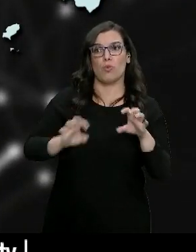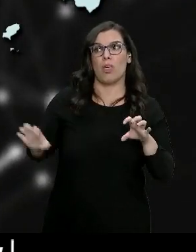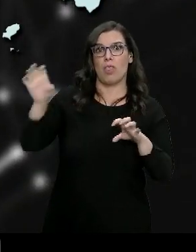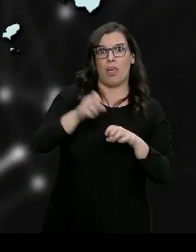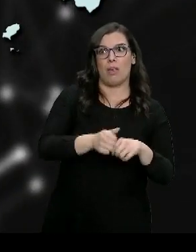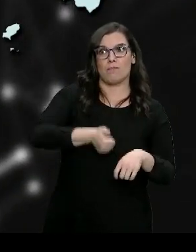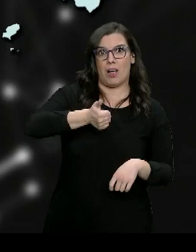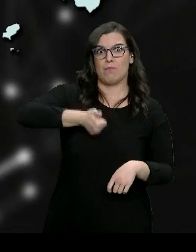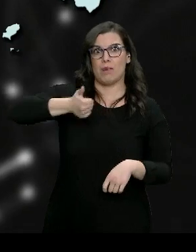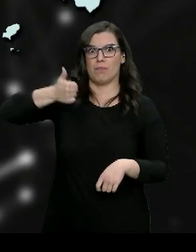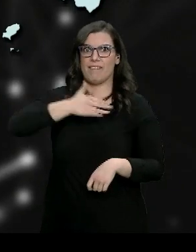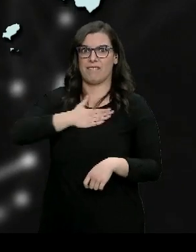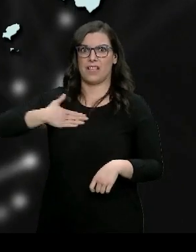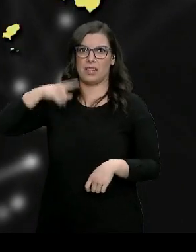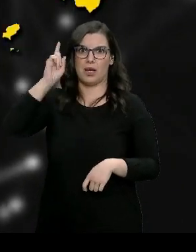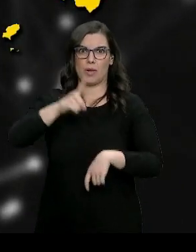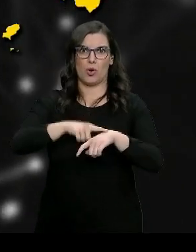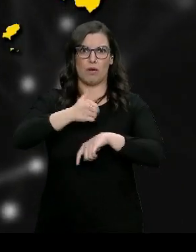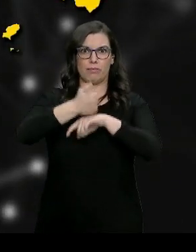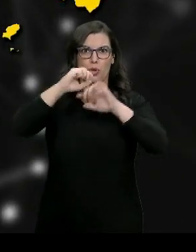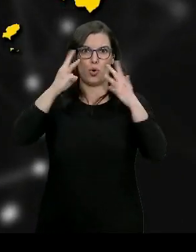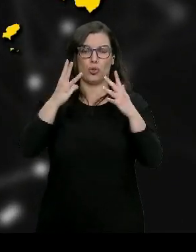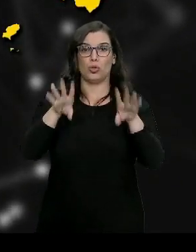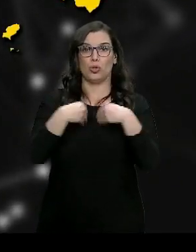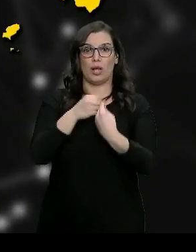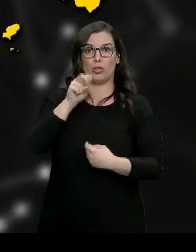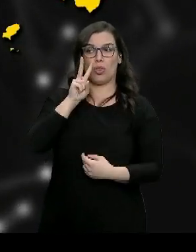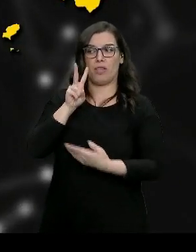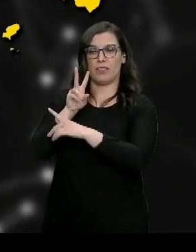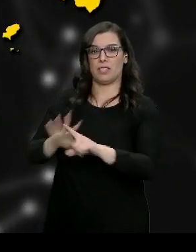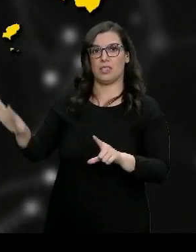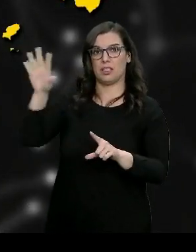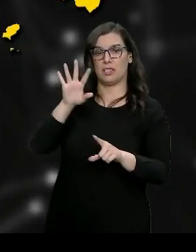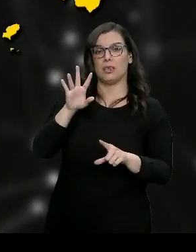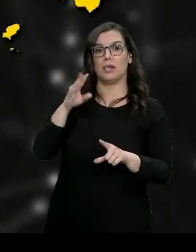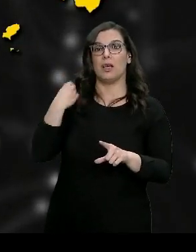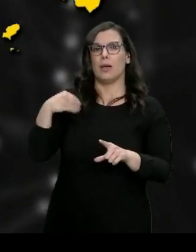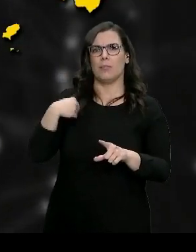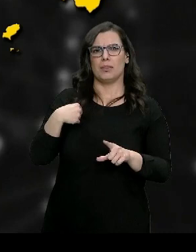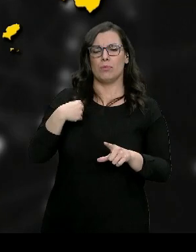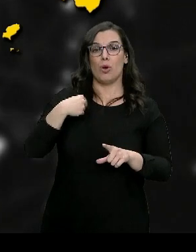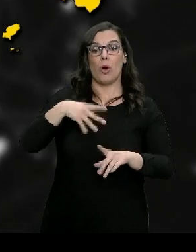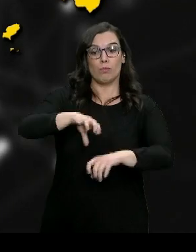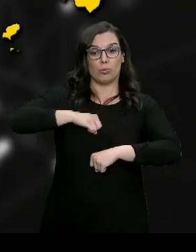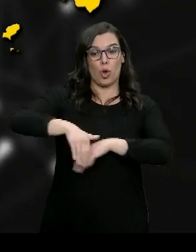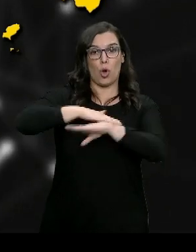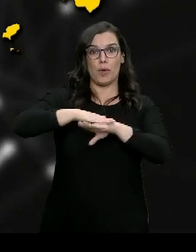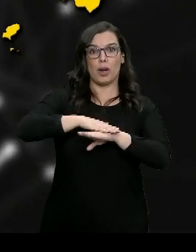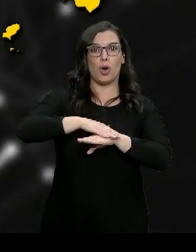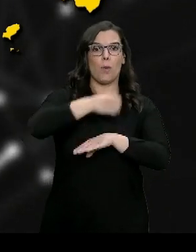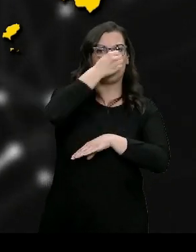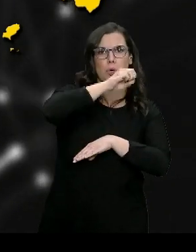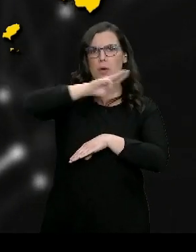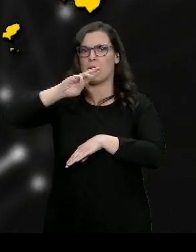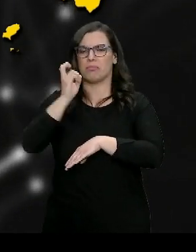que también quieren poder hacerlo. Ya son 12, todas estas, las comunidades de signo político muy diferente que se han manifestado también a